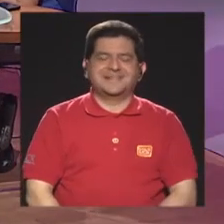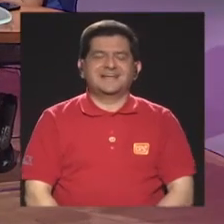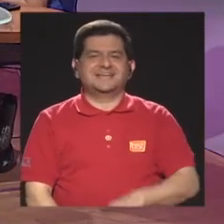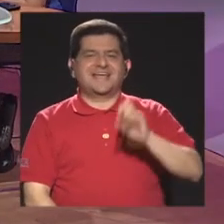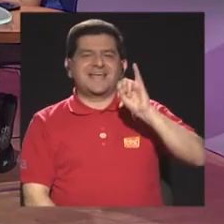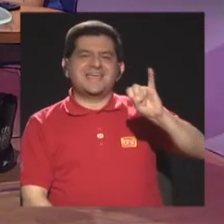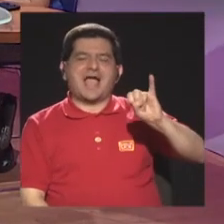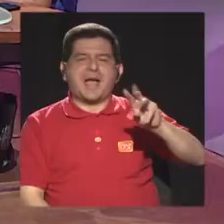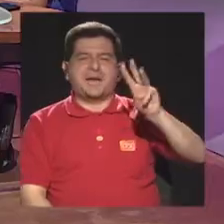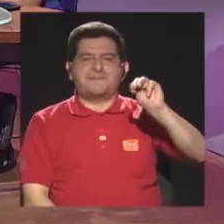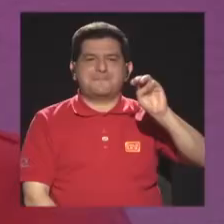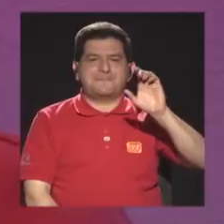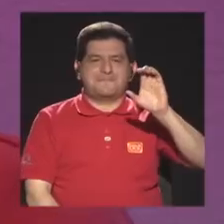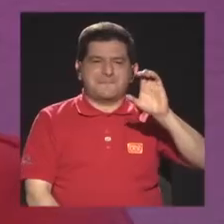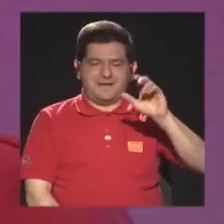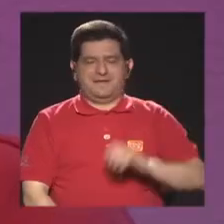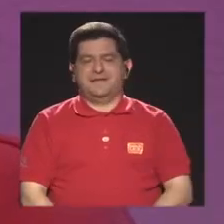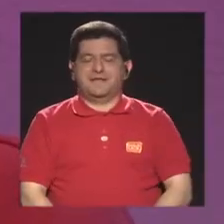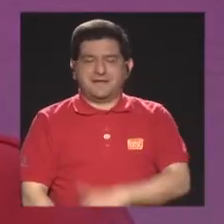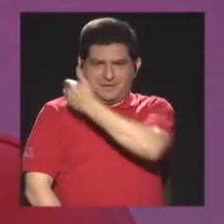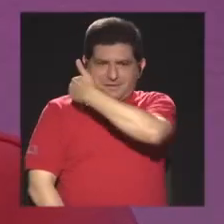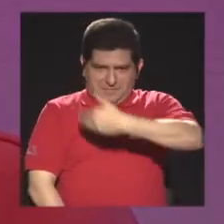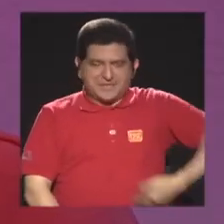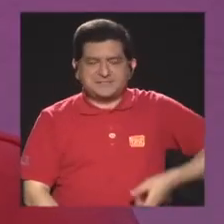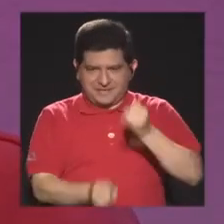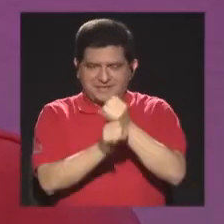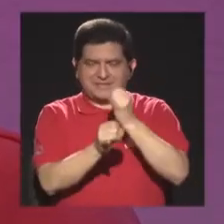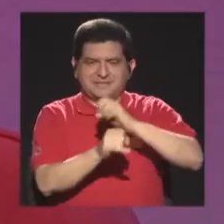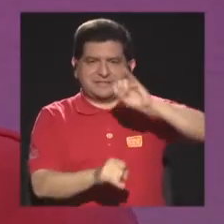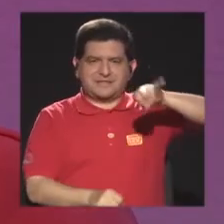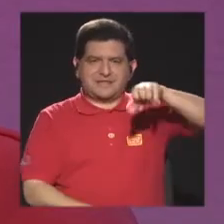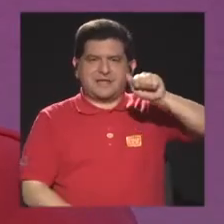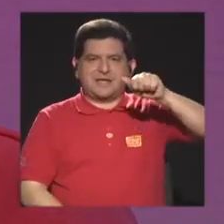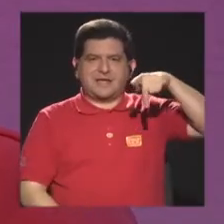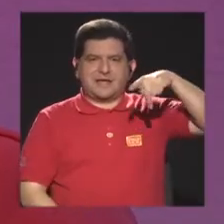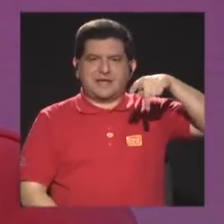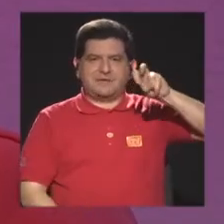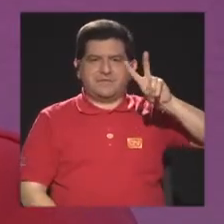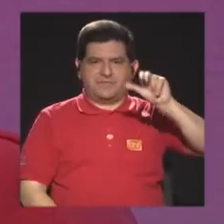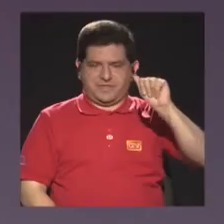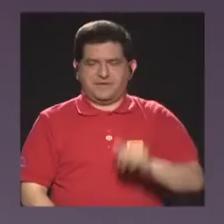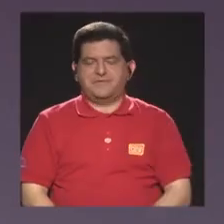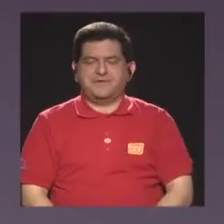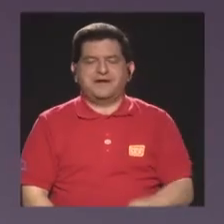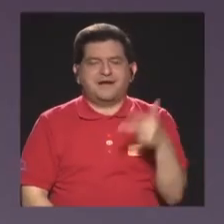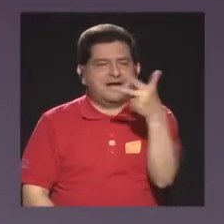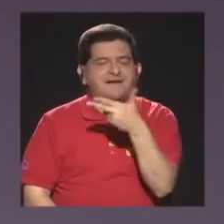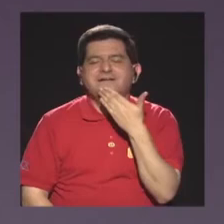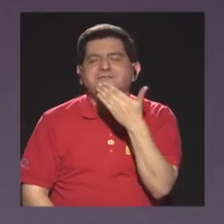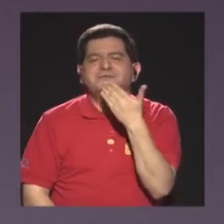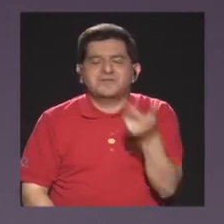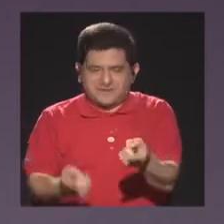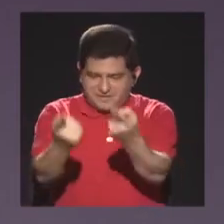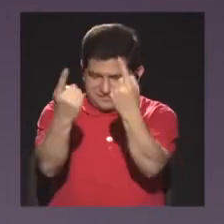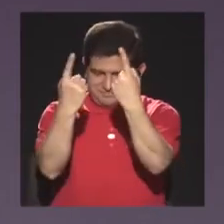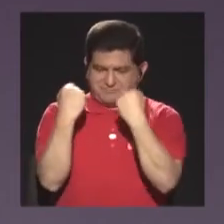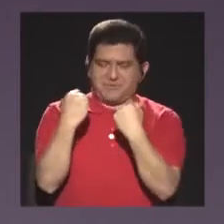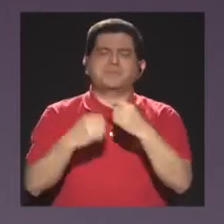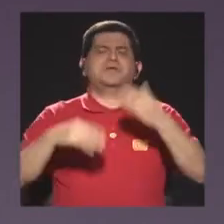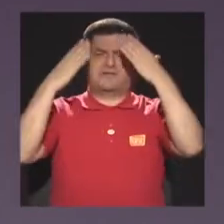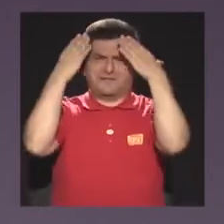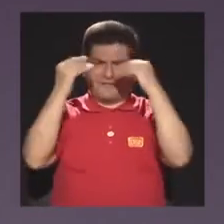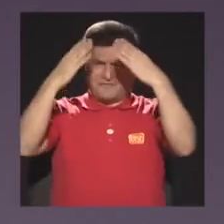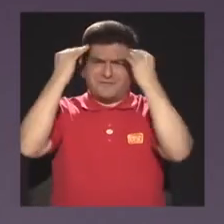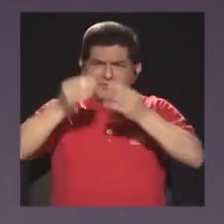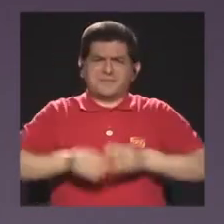McKinley, que es precisamente la presidenta ejecutiva de Habdeba. Muchas gracias, Anne, Norlie y Cheryl, por estar acá con nosotras,